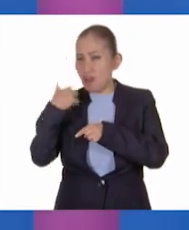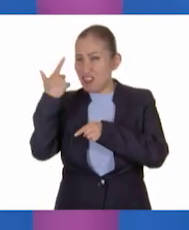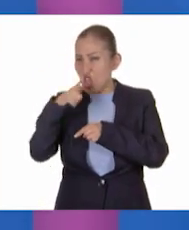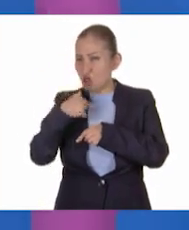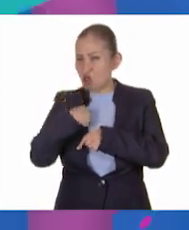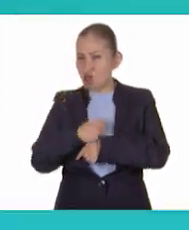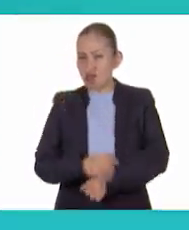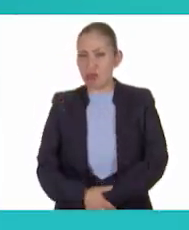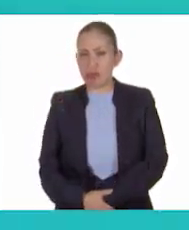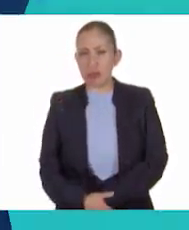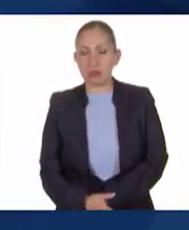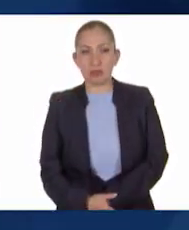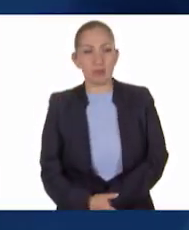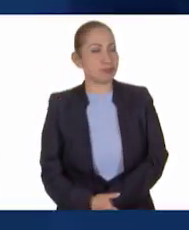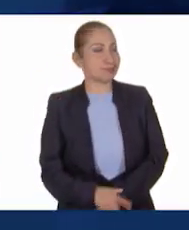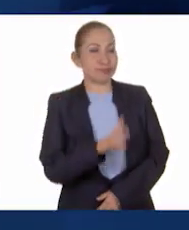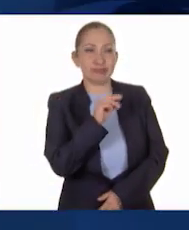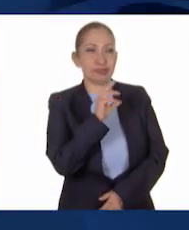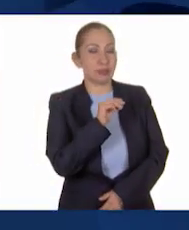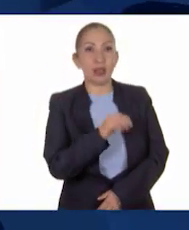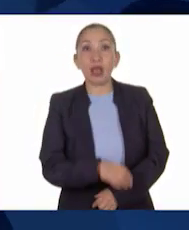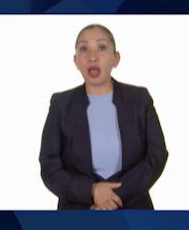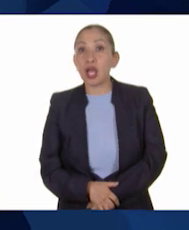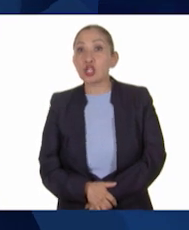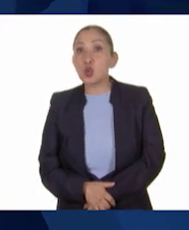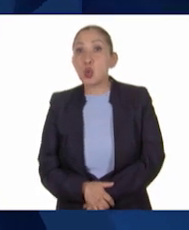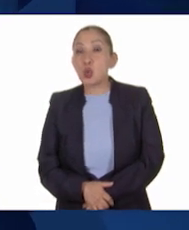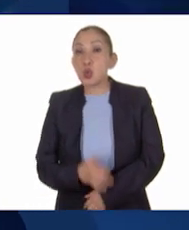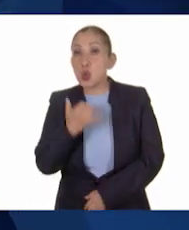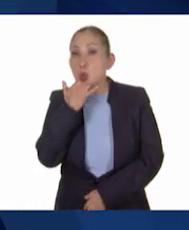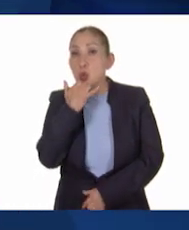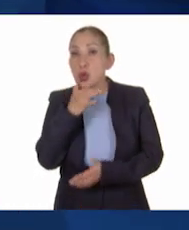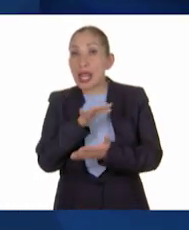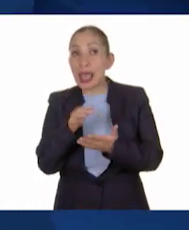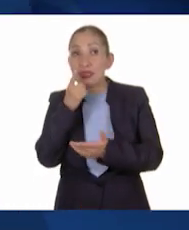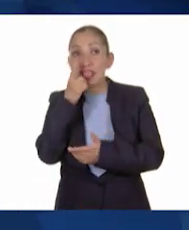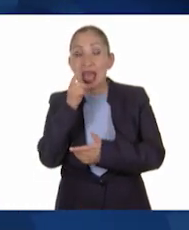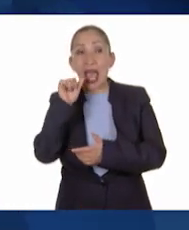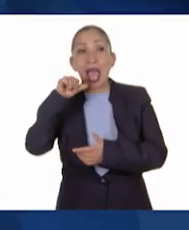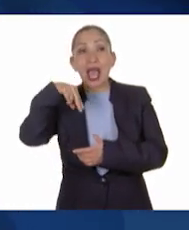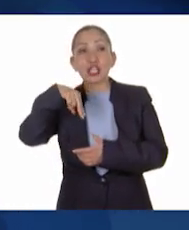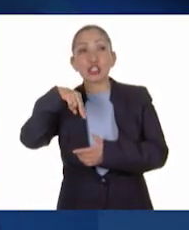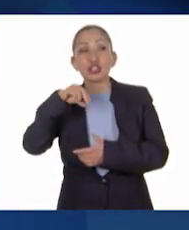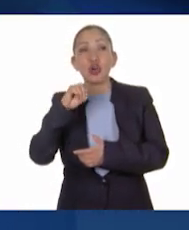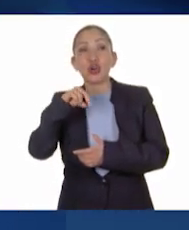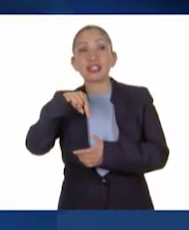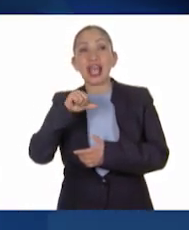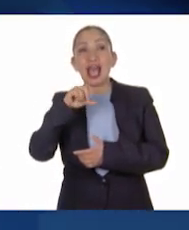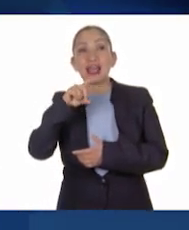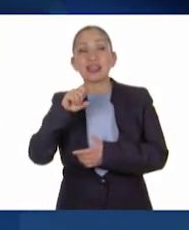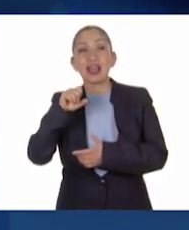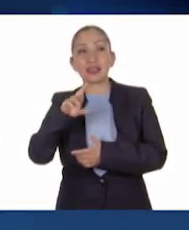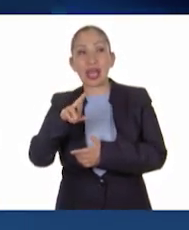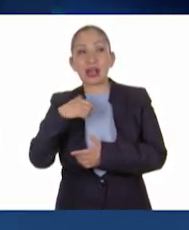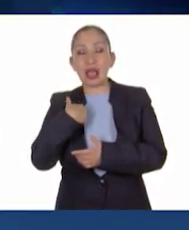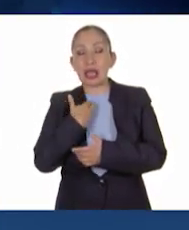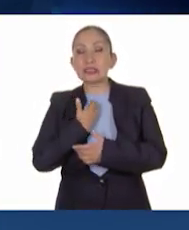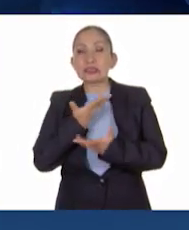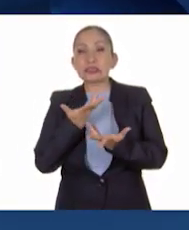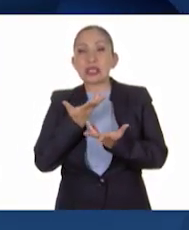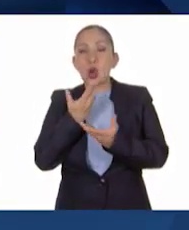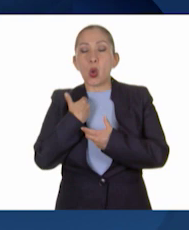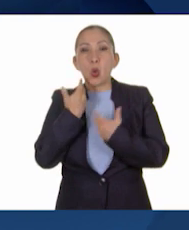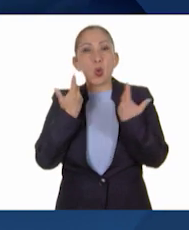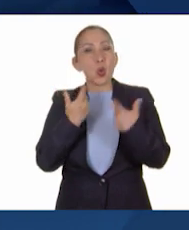muy feas. No, María. Ah, no, lo estoy leyendo aquí, dice anonadar, abrumar o dejar